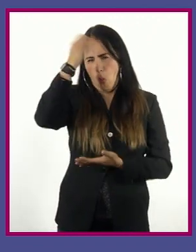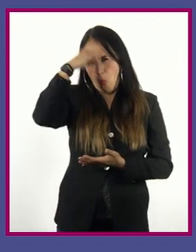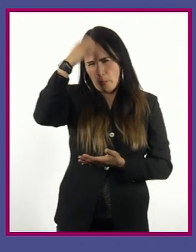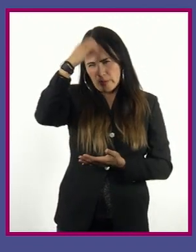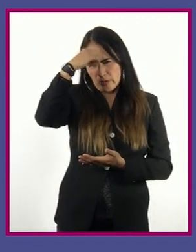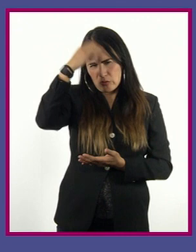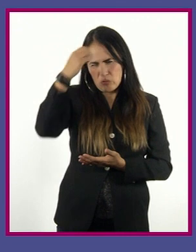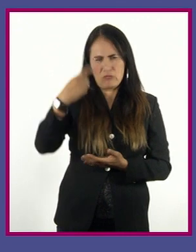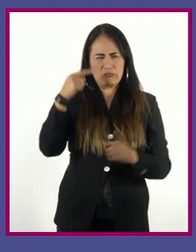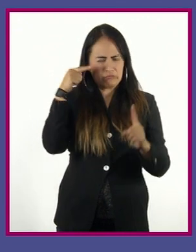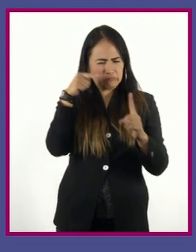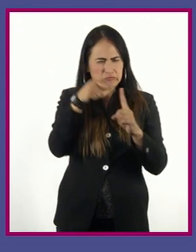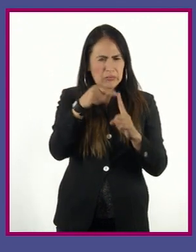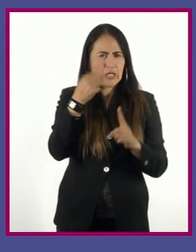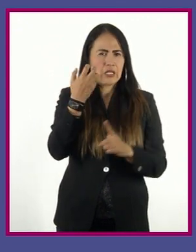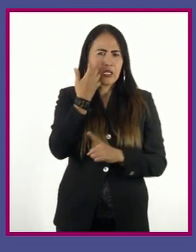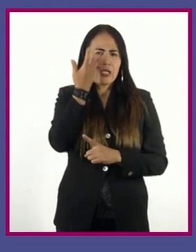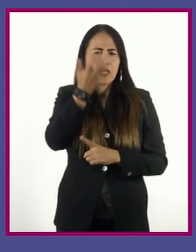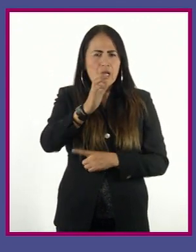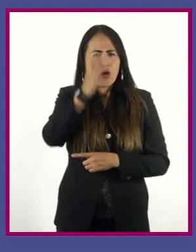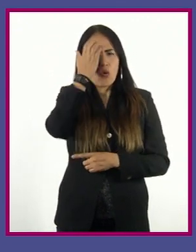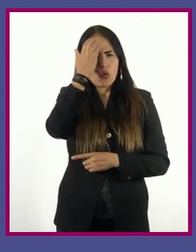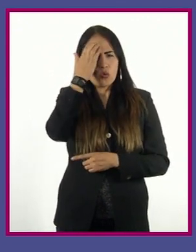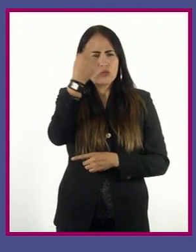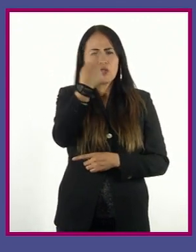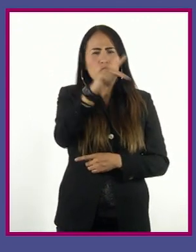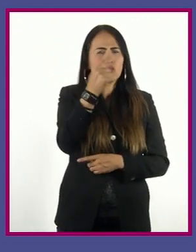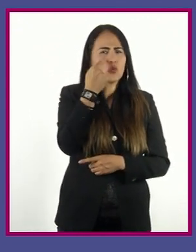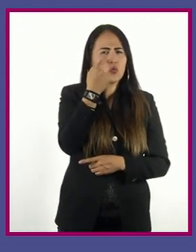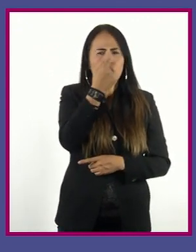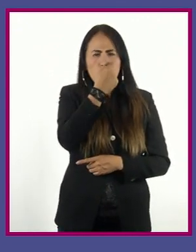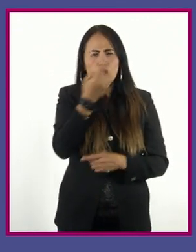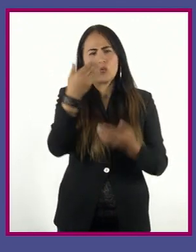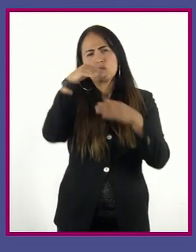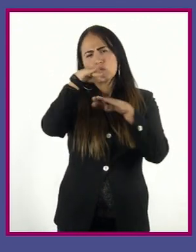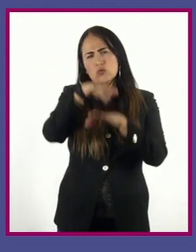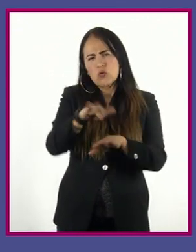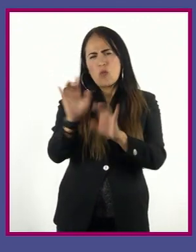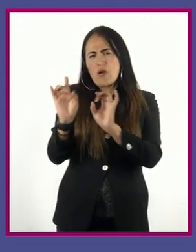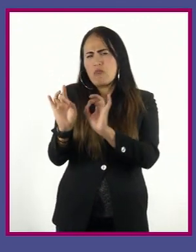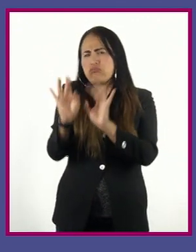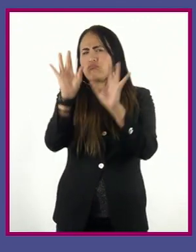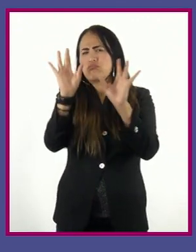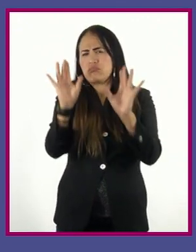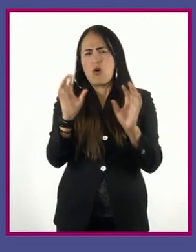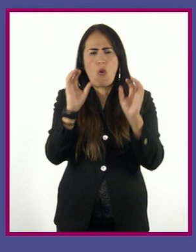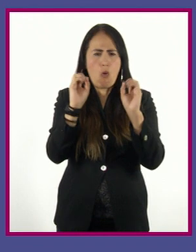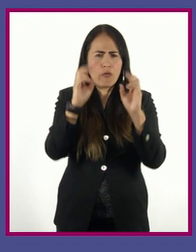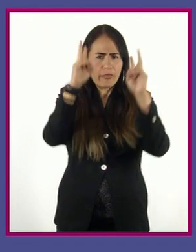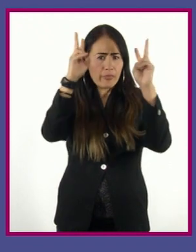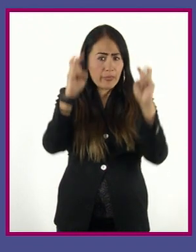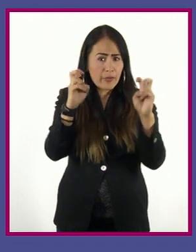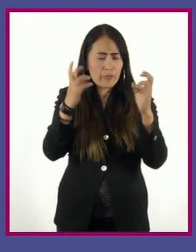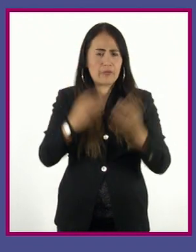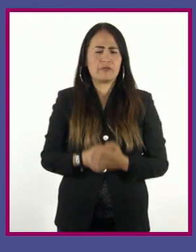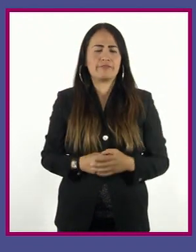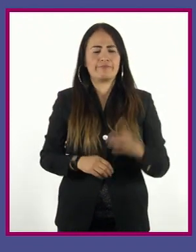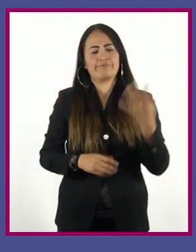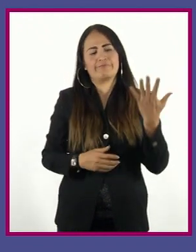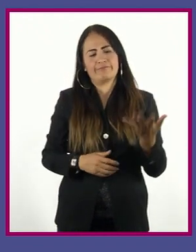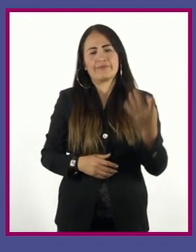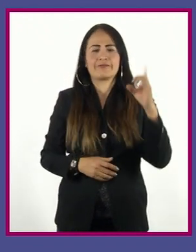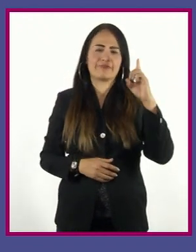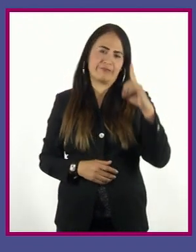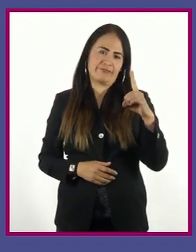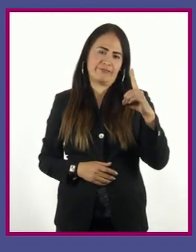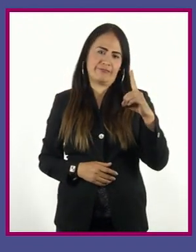como finalidad conocer el punto de vista de alguien sobre un hecho o tema. Y